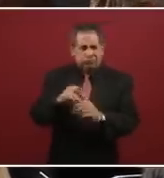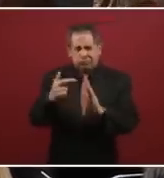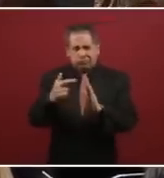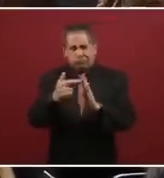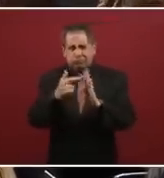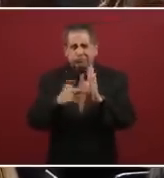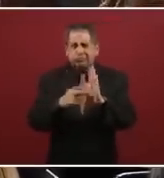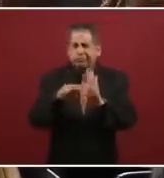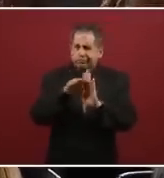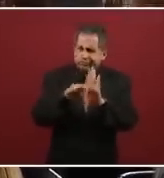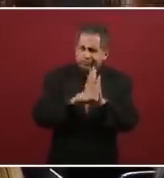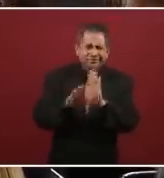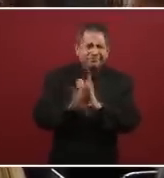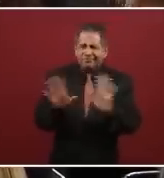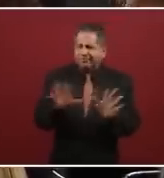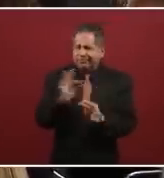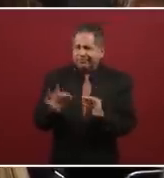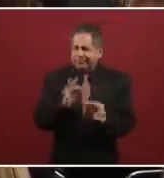todos los protocolos